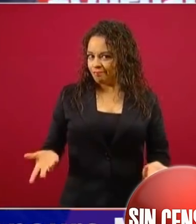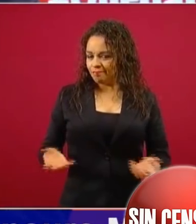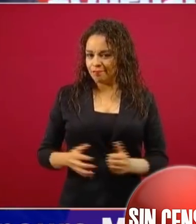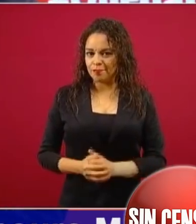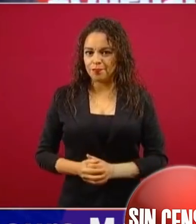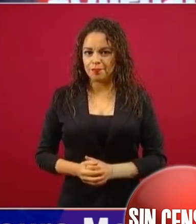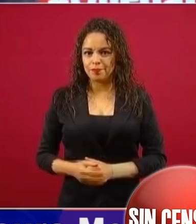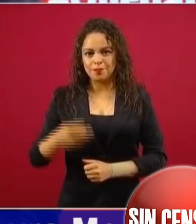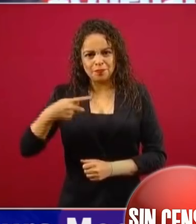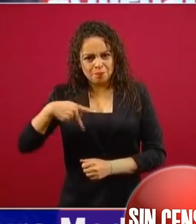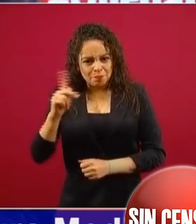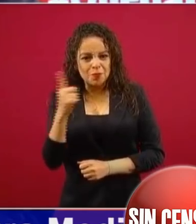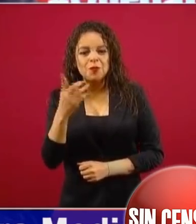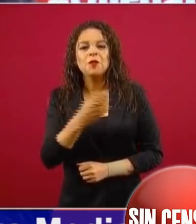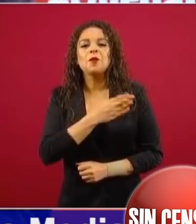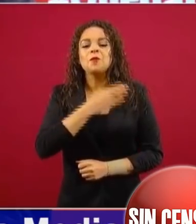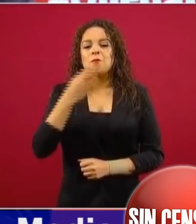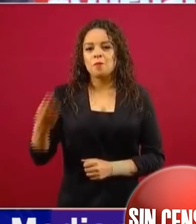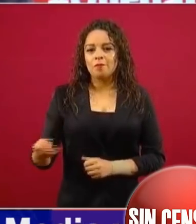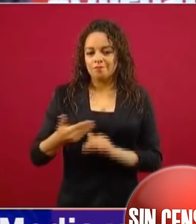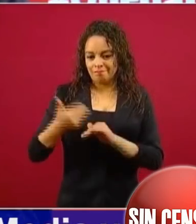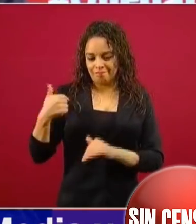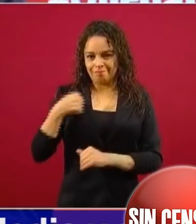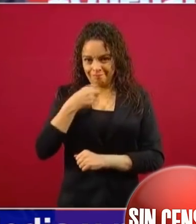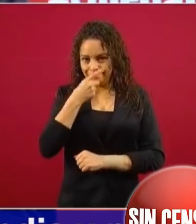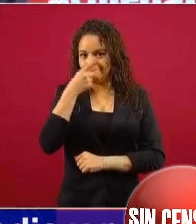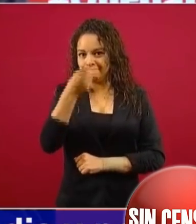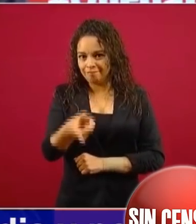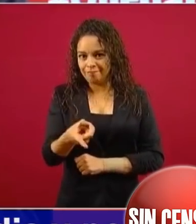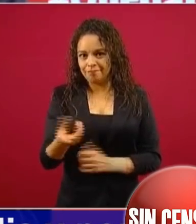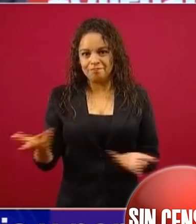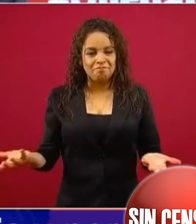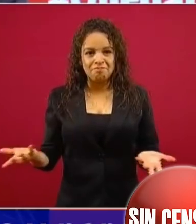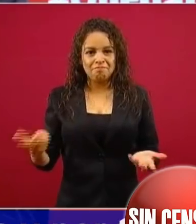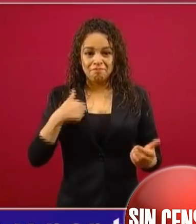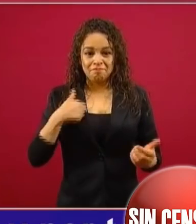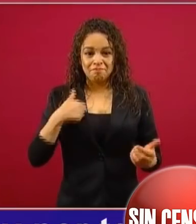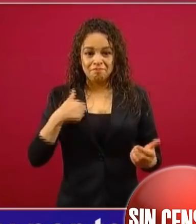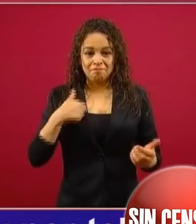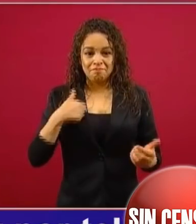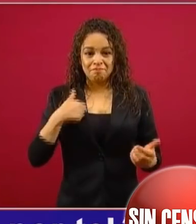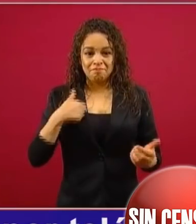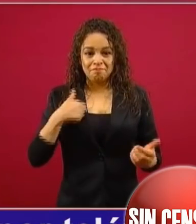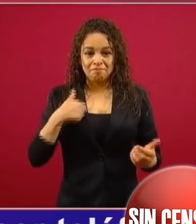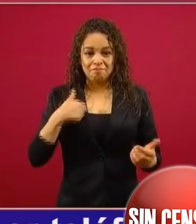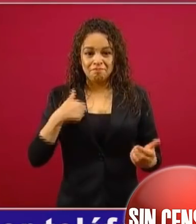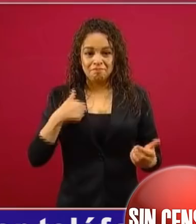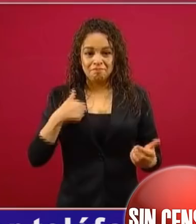Afortunadamente, decía yo, no tienen efecto,